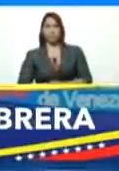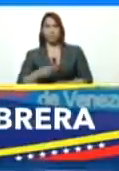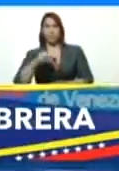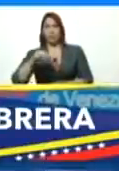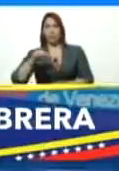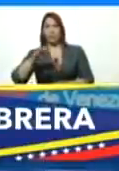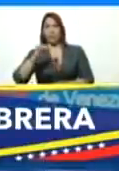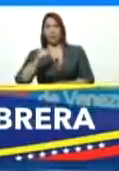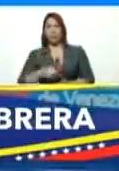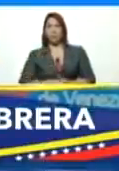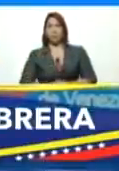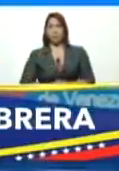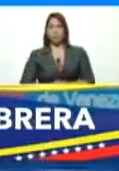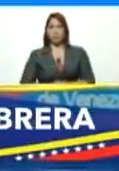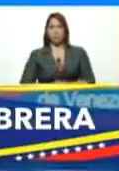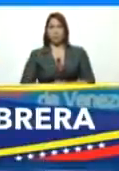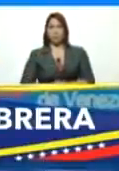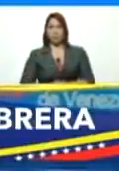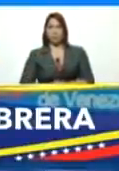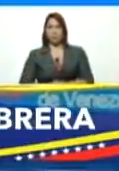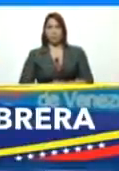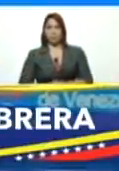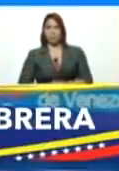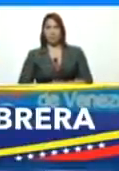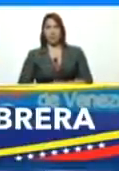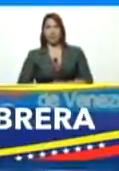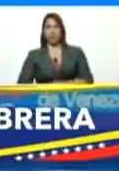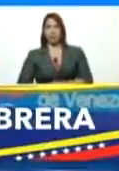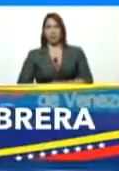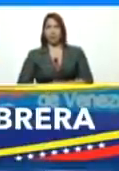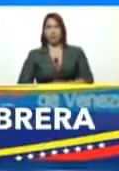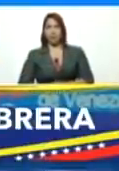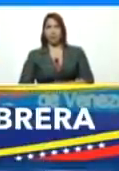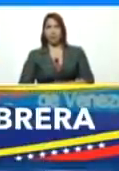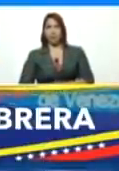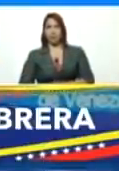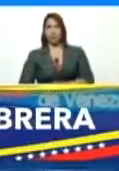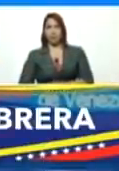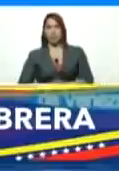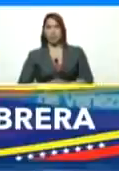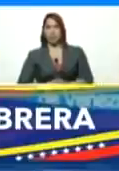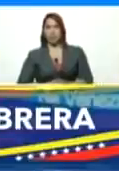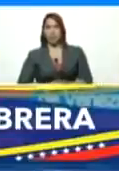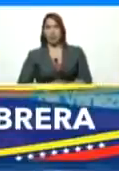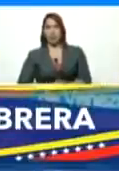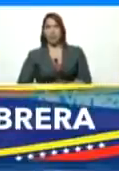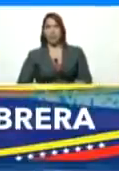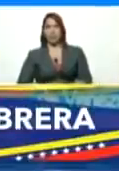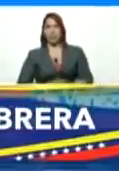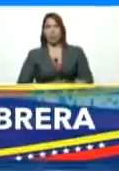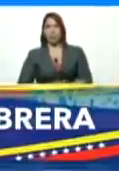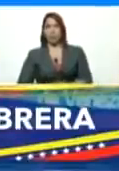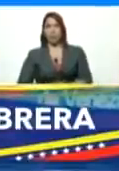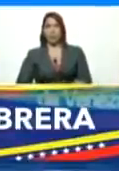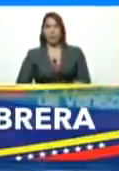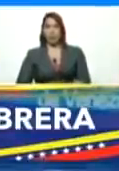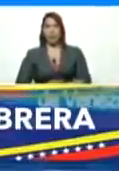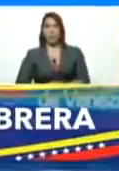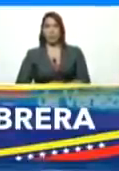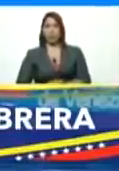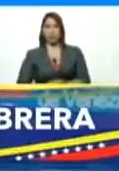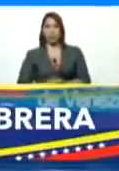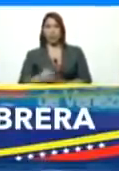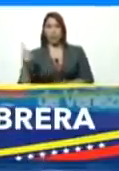triman rondón maría alejandra tu vida es de donde maría alejandra de tía juana